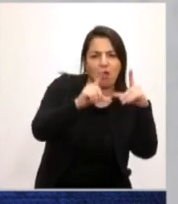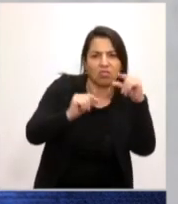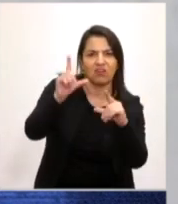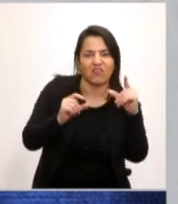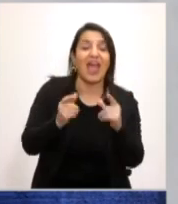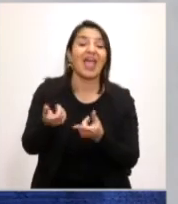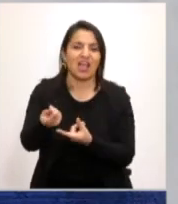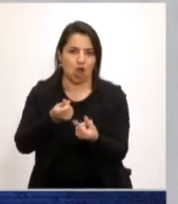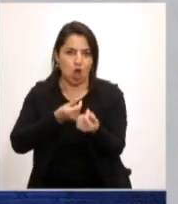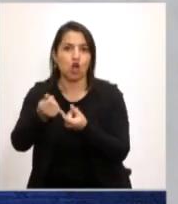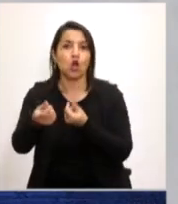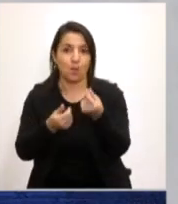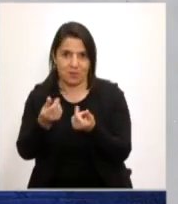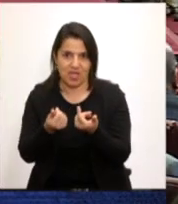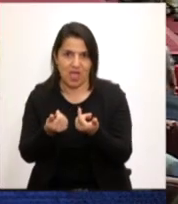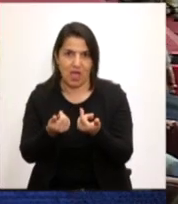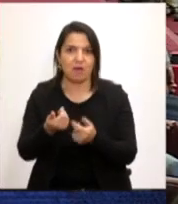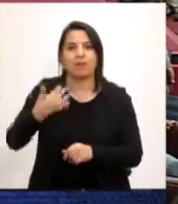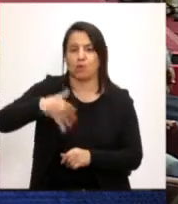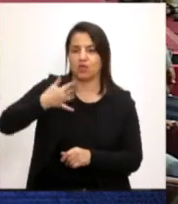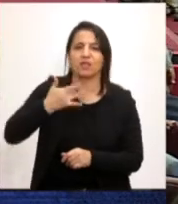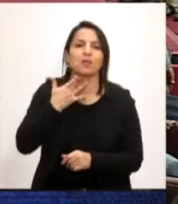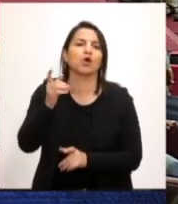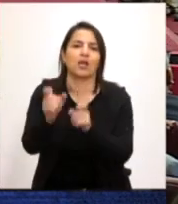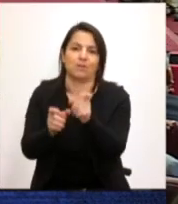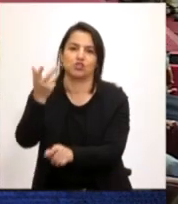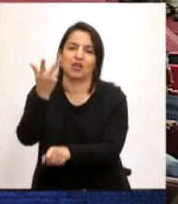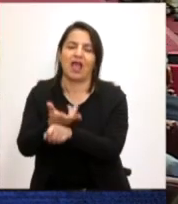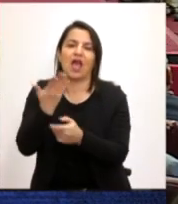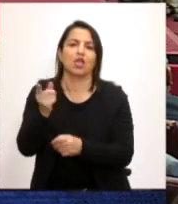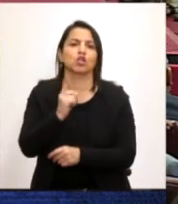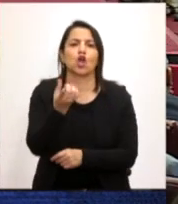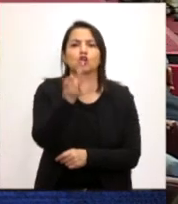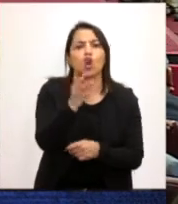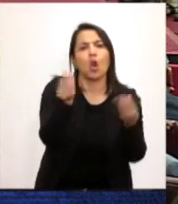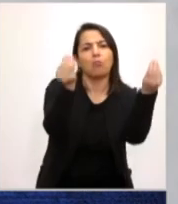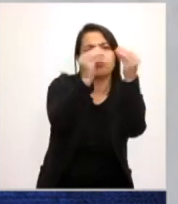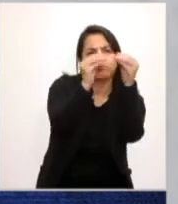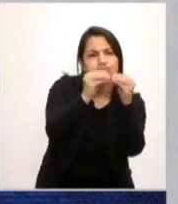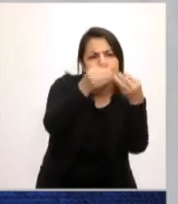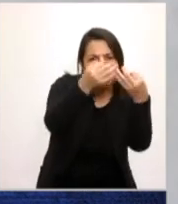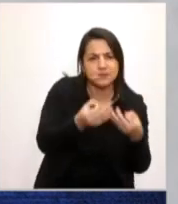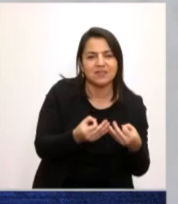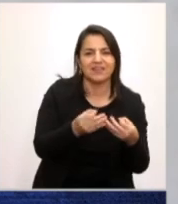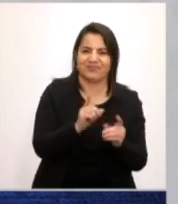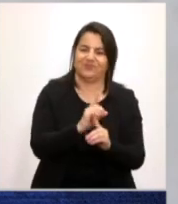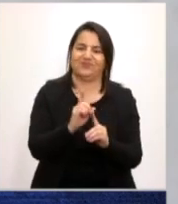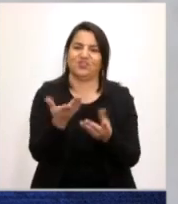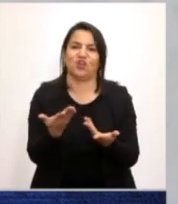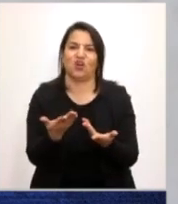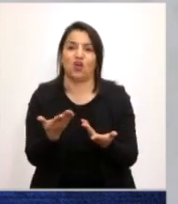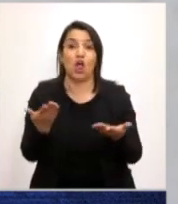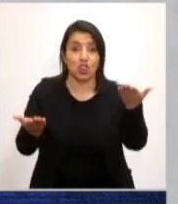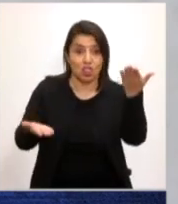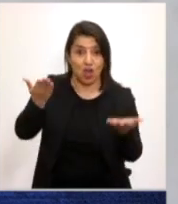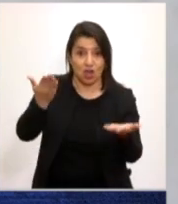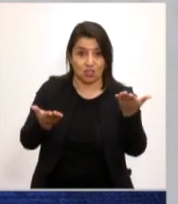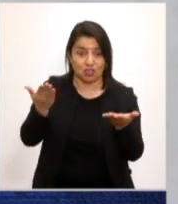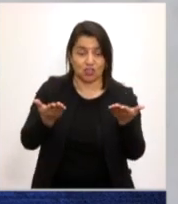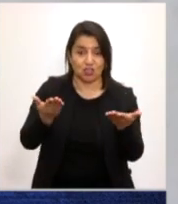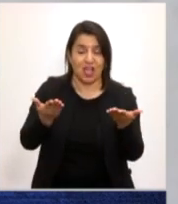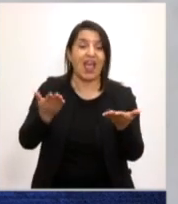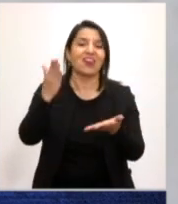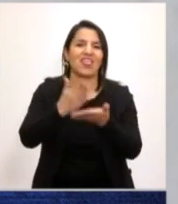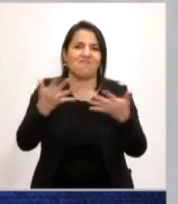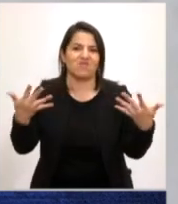porque las personas existen, y no simplemente por ser la suma numérica perfecta de ecuaciones. Sin embargo, ambos aspectos deben